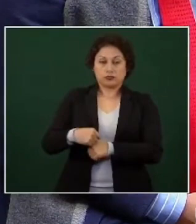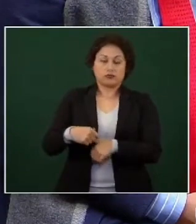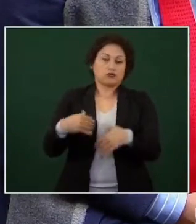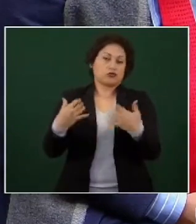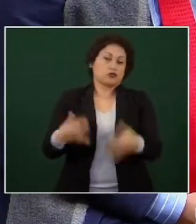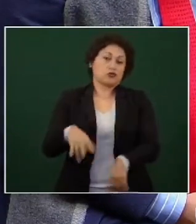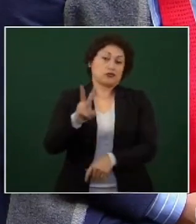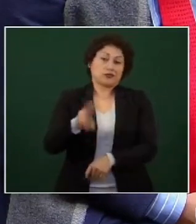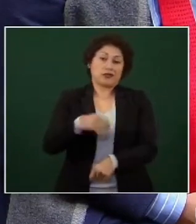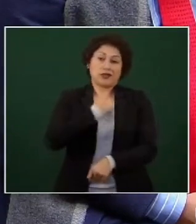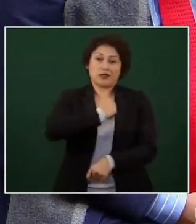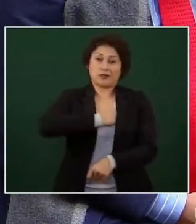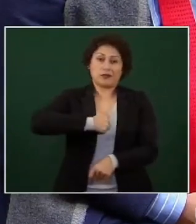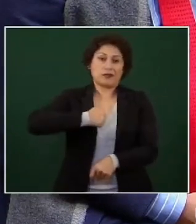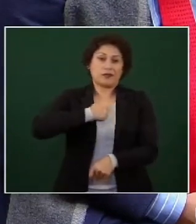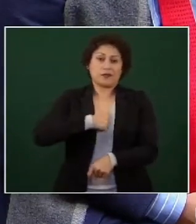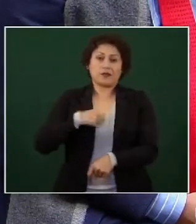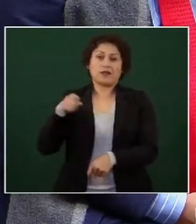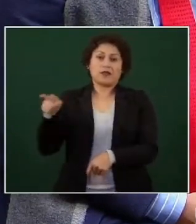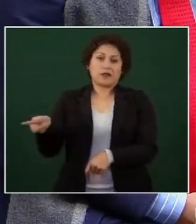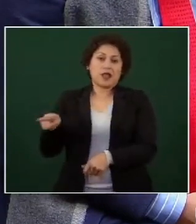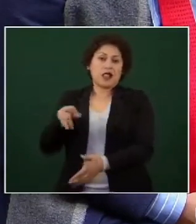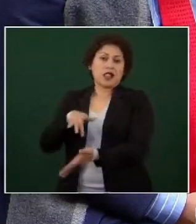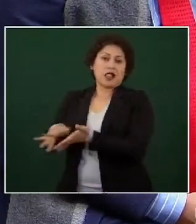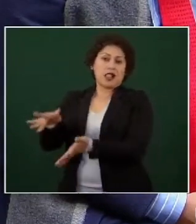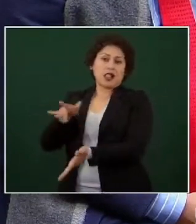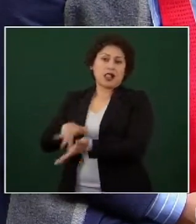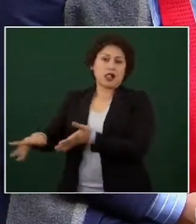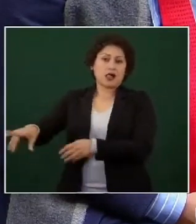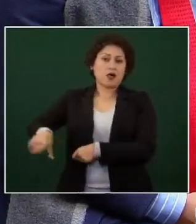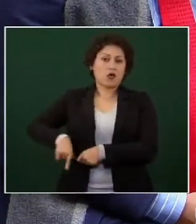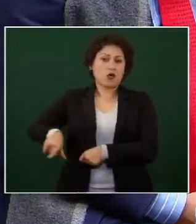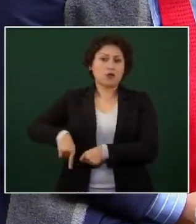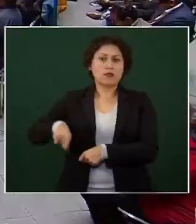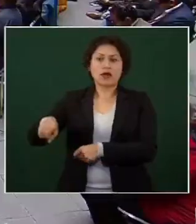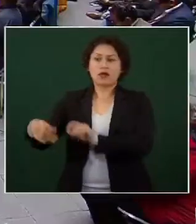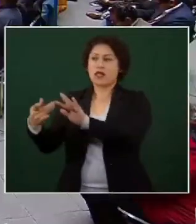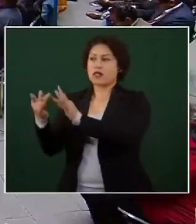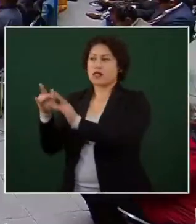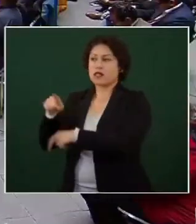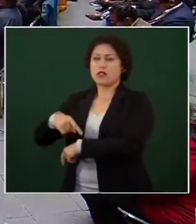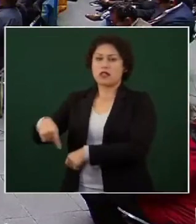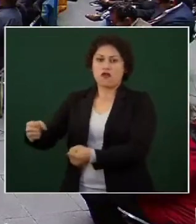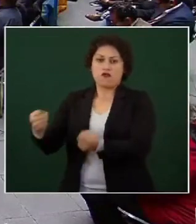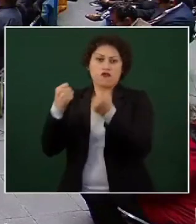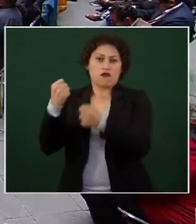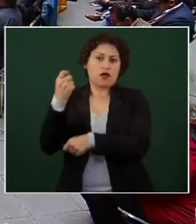de toda esa fuerza y los contactos políticos que él tiene,